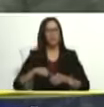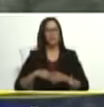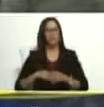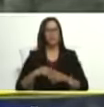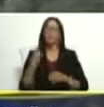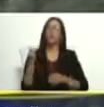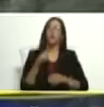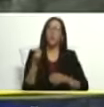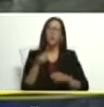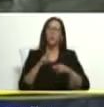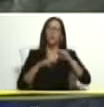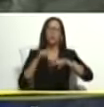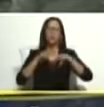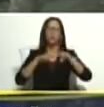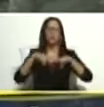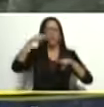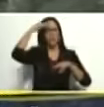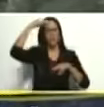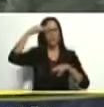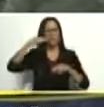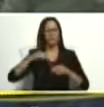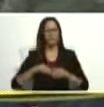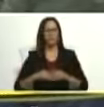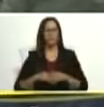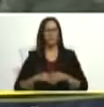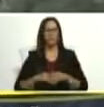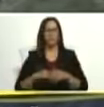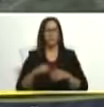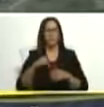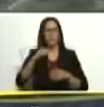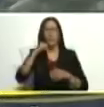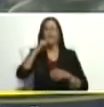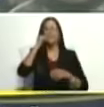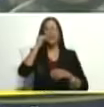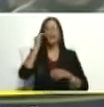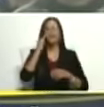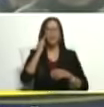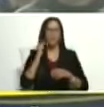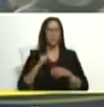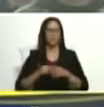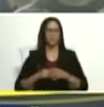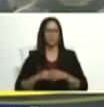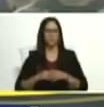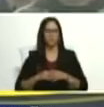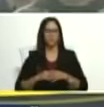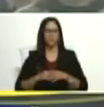¿Cómo se construyó el ejército, Osorio? Padrino, Hernández Lares.